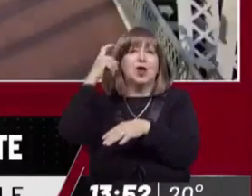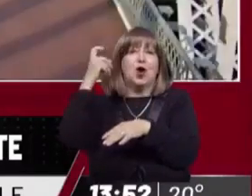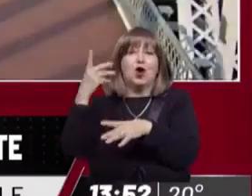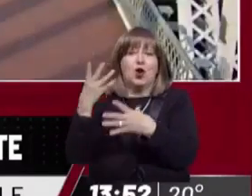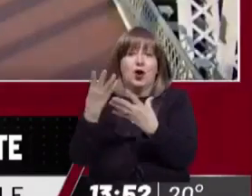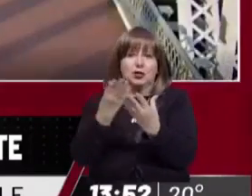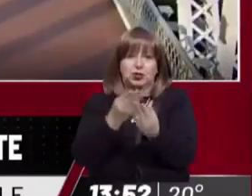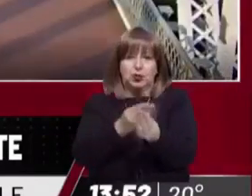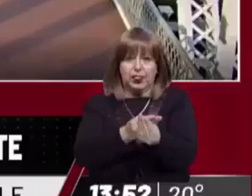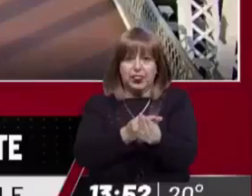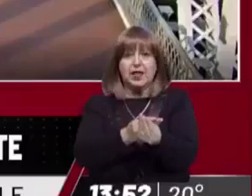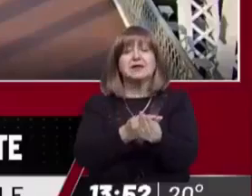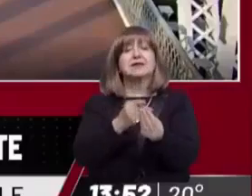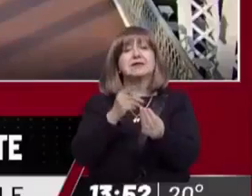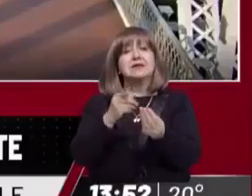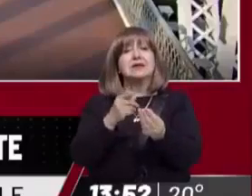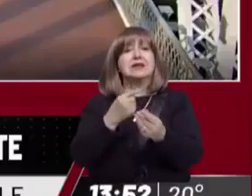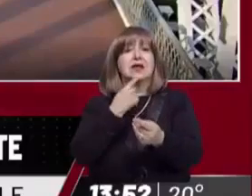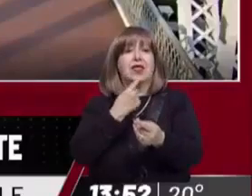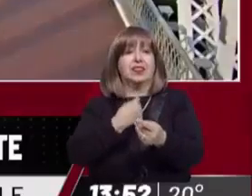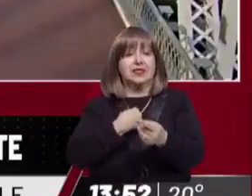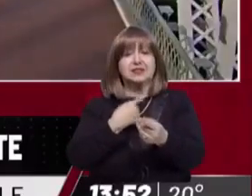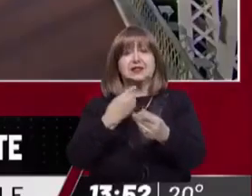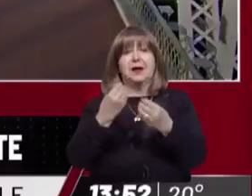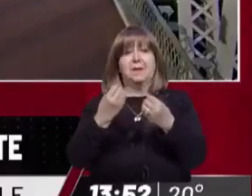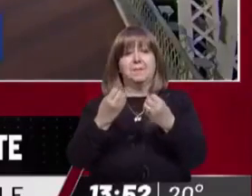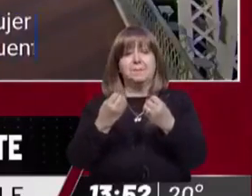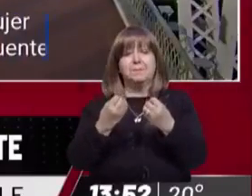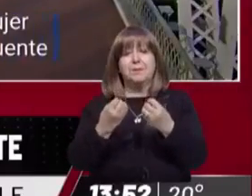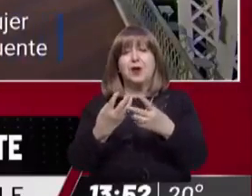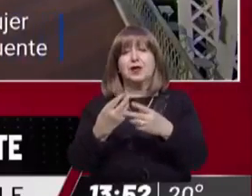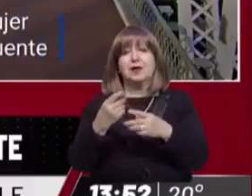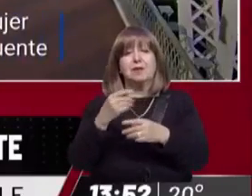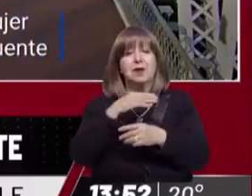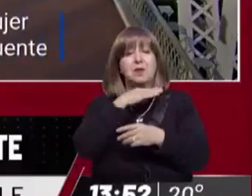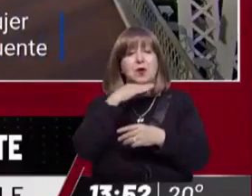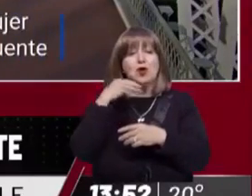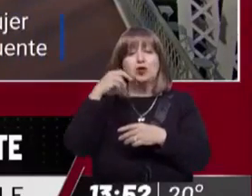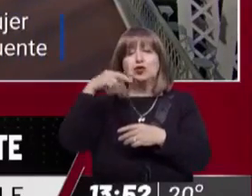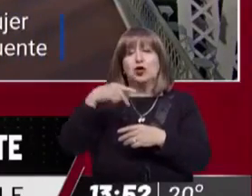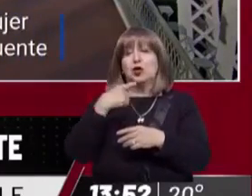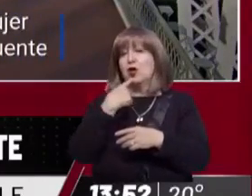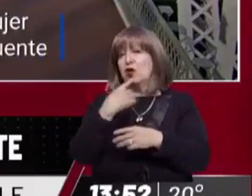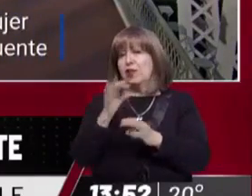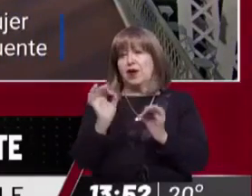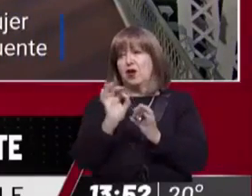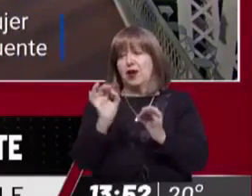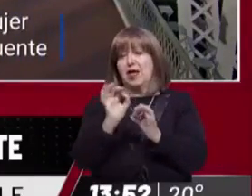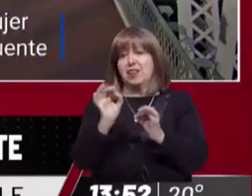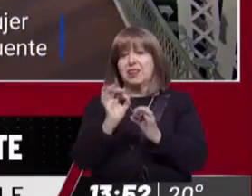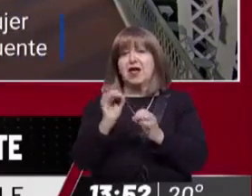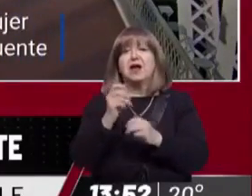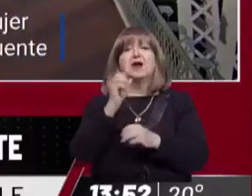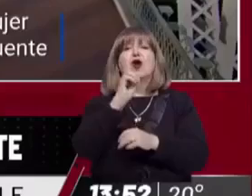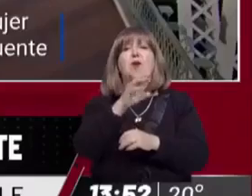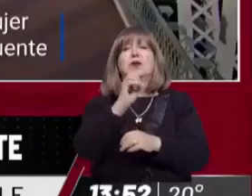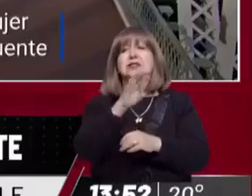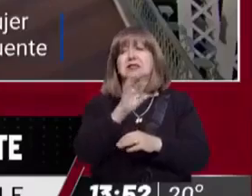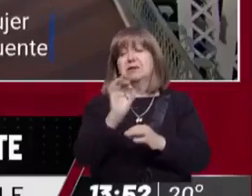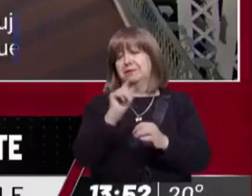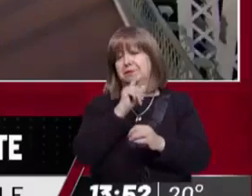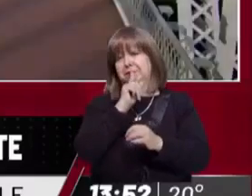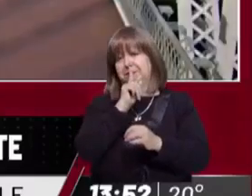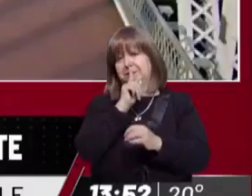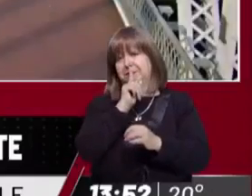y asistentes sociales Esa es la información que tenemos porque el propio John bonjovi no quiso revelar la identidad de